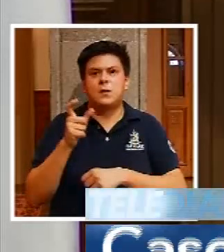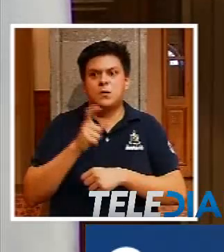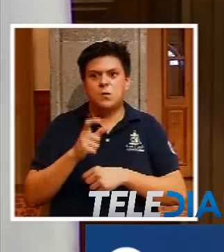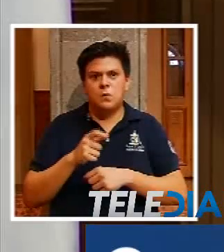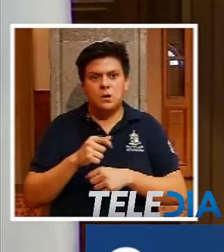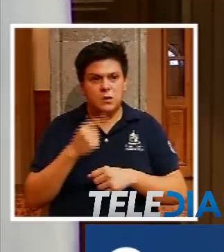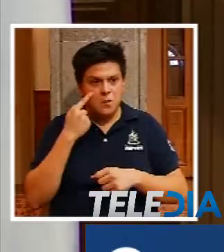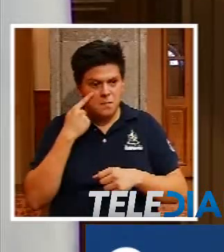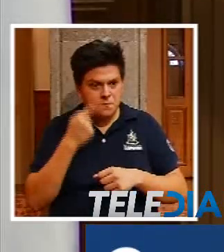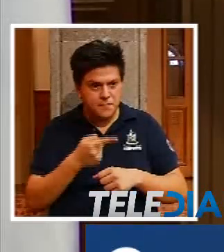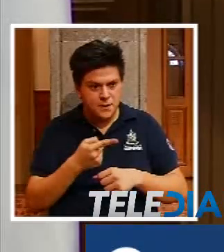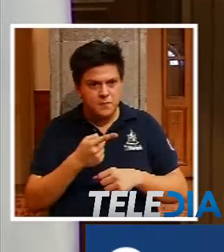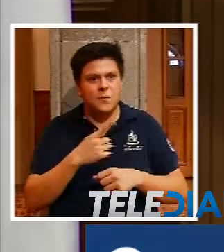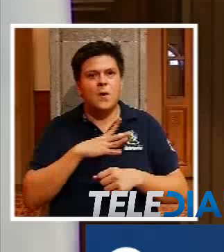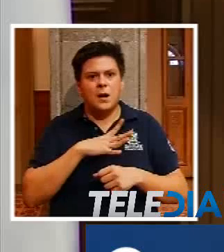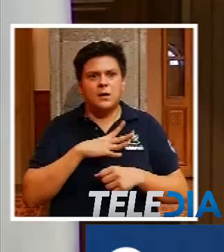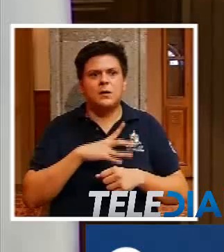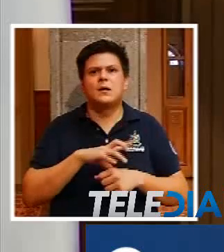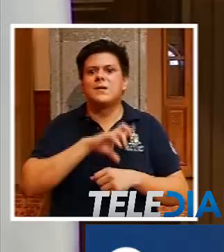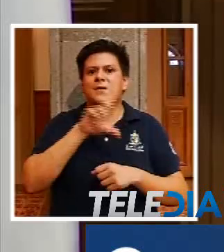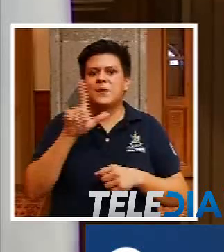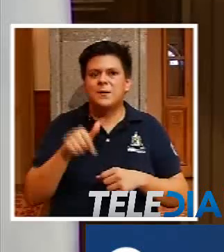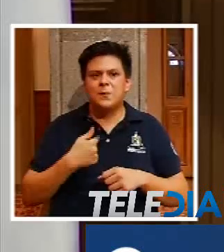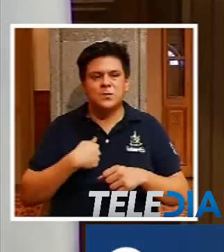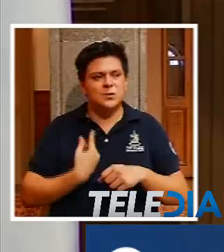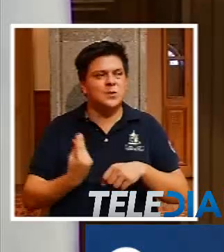determinado y que mencionaba ahorita yo que